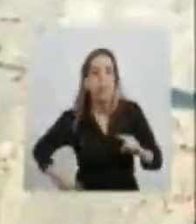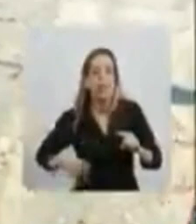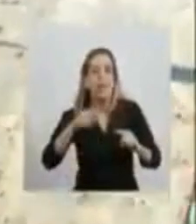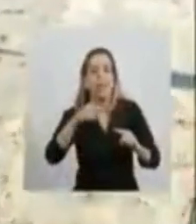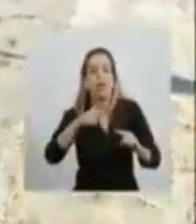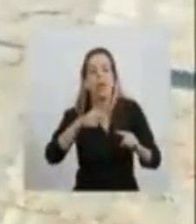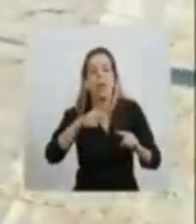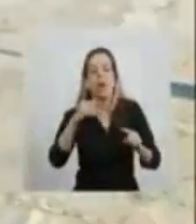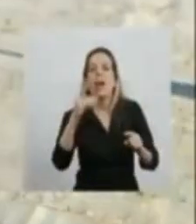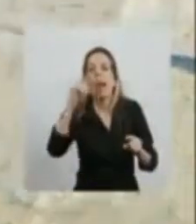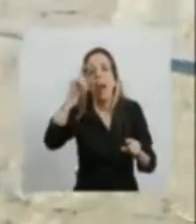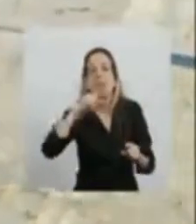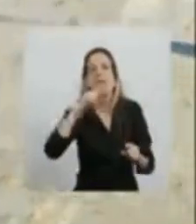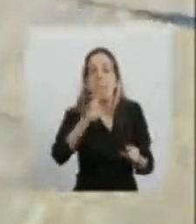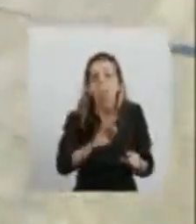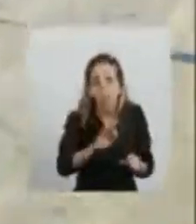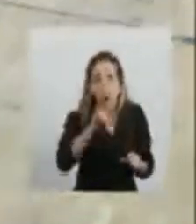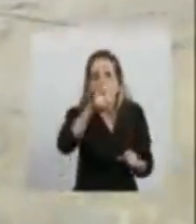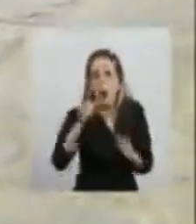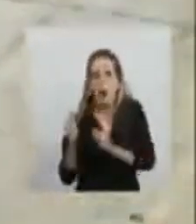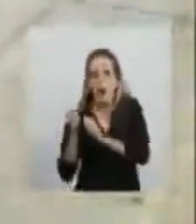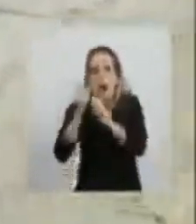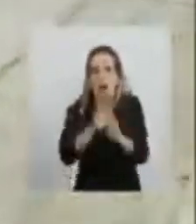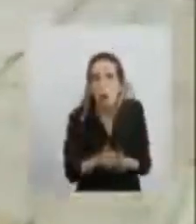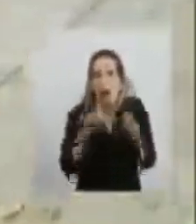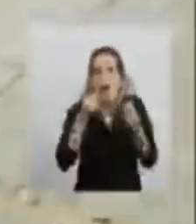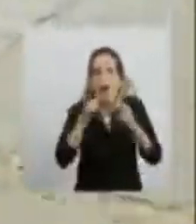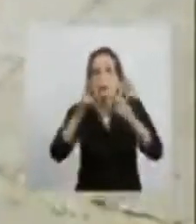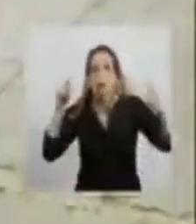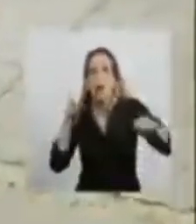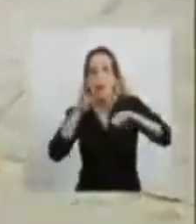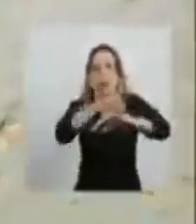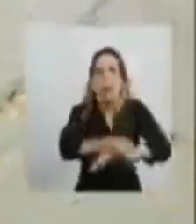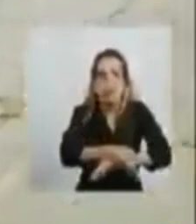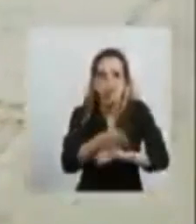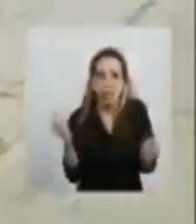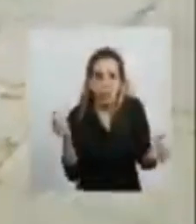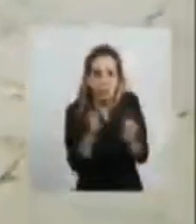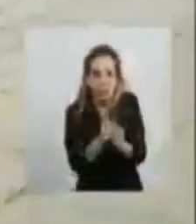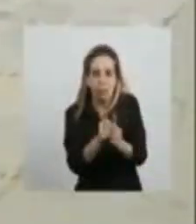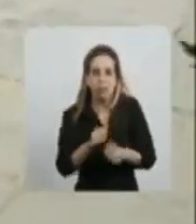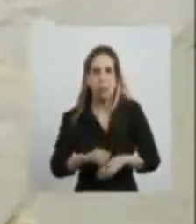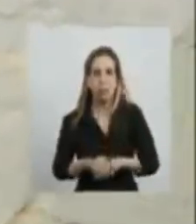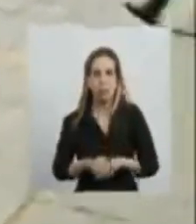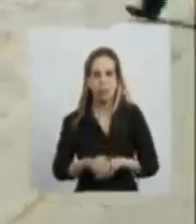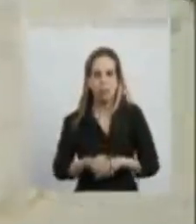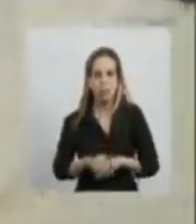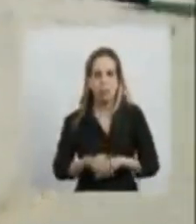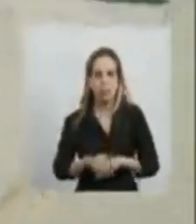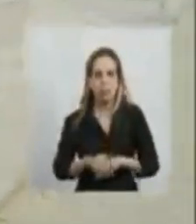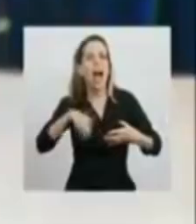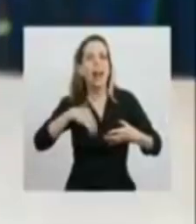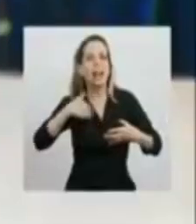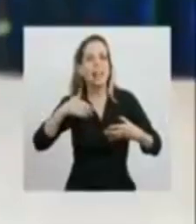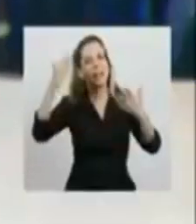líder indígena encabezará una caravana que recorrerá 1100 kilómetros hasta el miércoles cuando prevé llegar a la zona cocalera de cochabamba